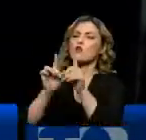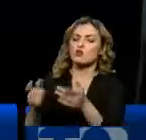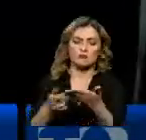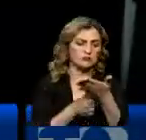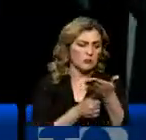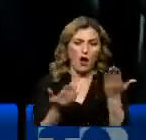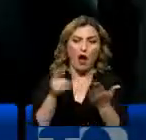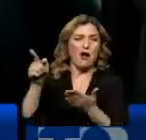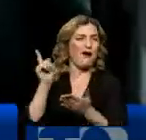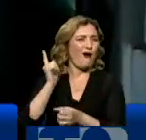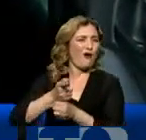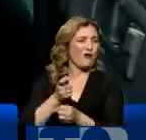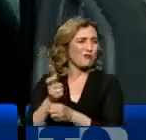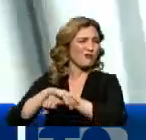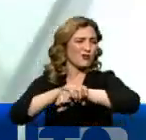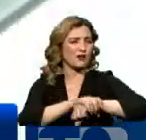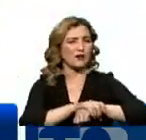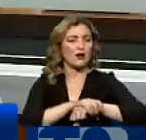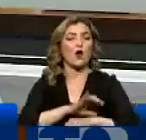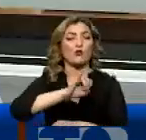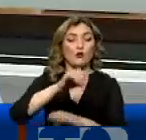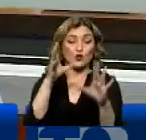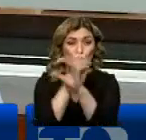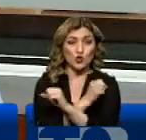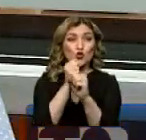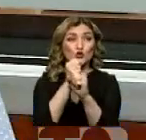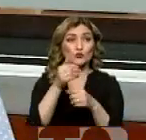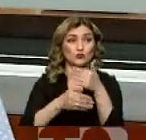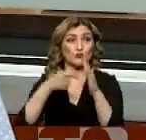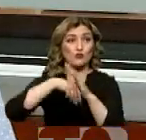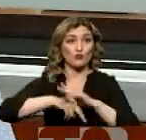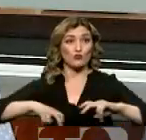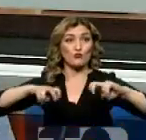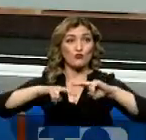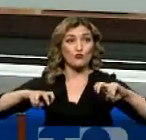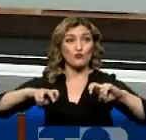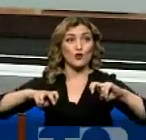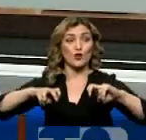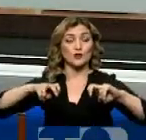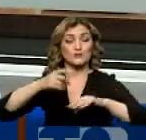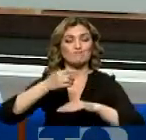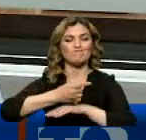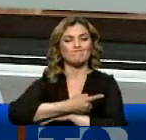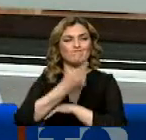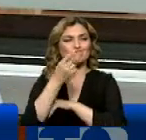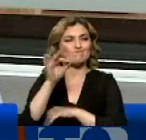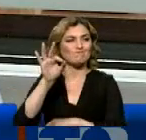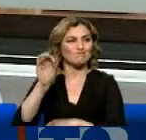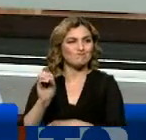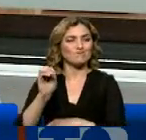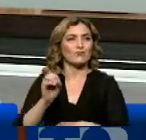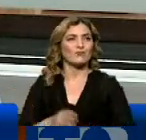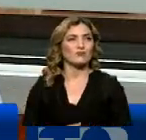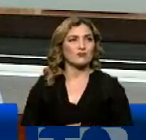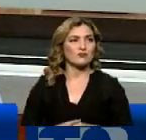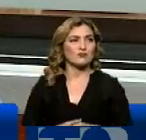encaró a la justicia en su audiencia de formulación. Se abrió la instrucción fiscal por 90 días y luego se verá si es